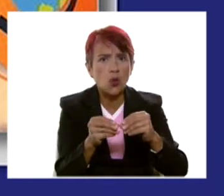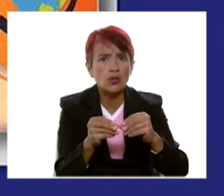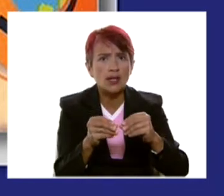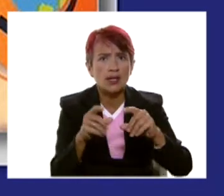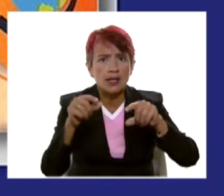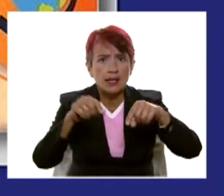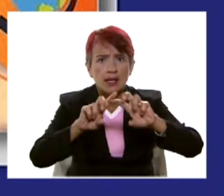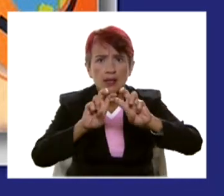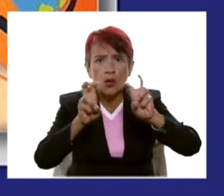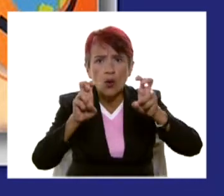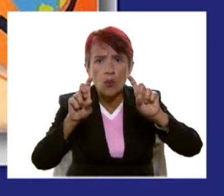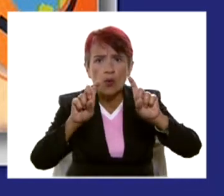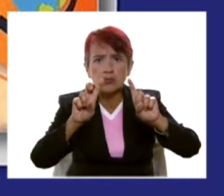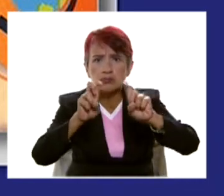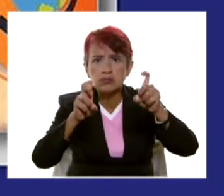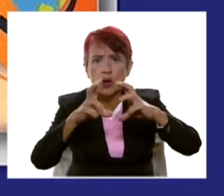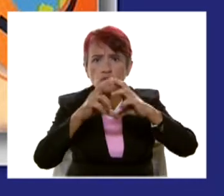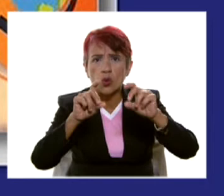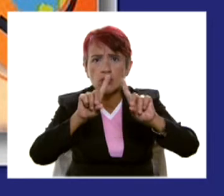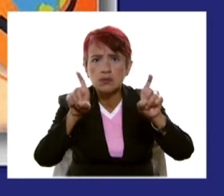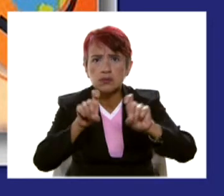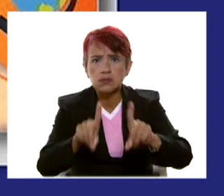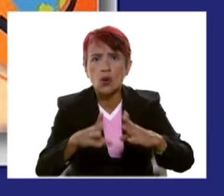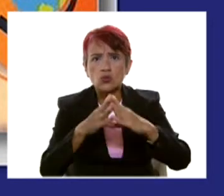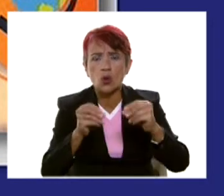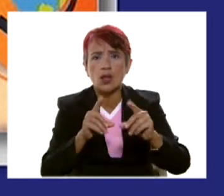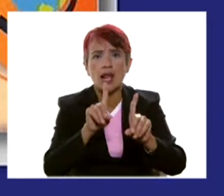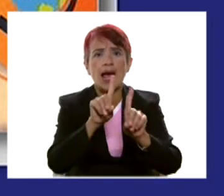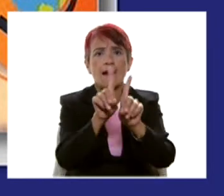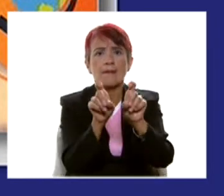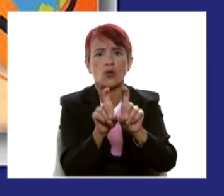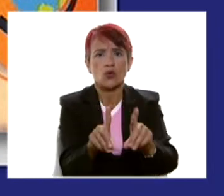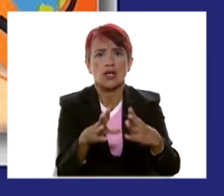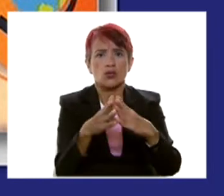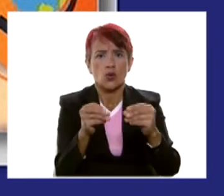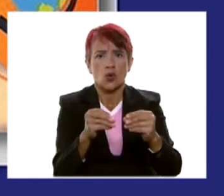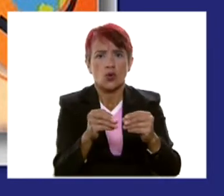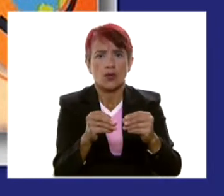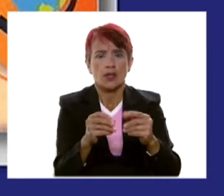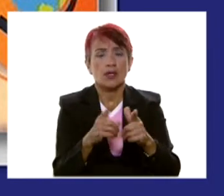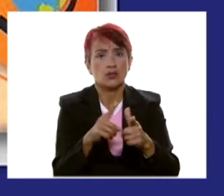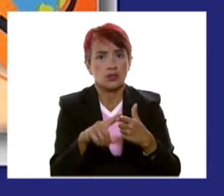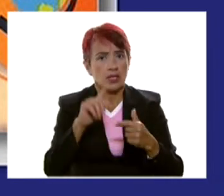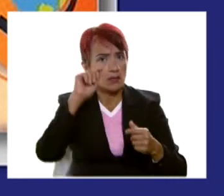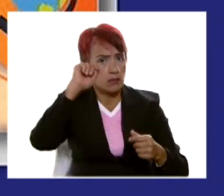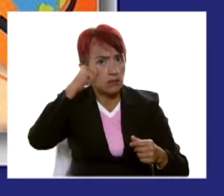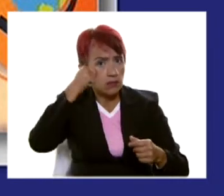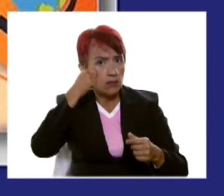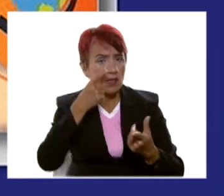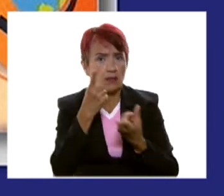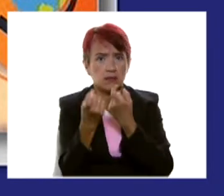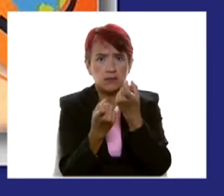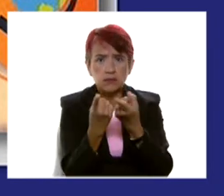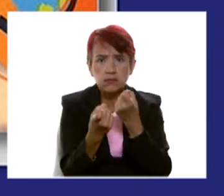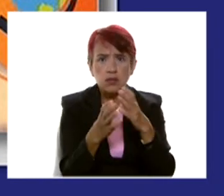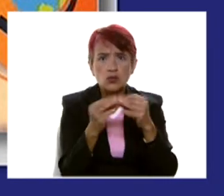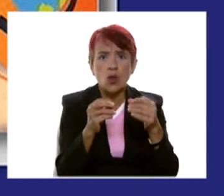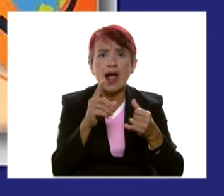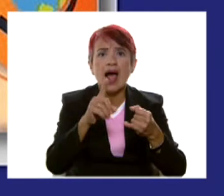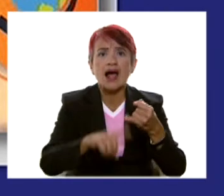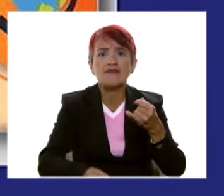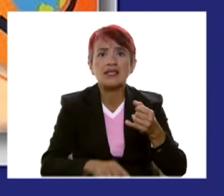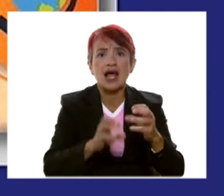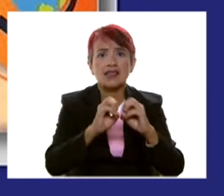¿Okay? Les dije que había mucho más. Estas son partes de esas tag questions. Recuerden que los tag questions van normalmente al final de